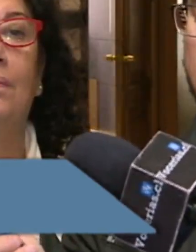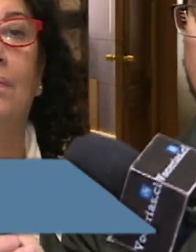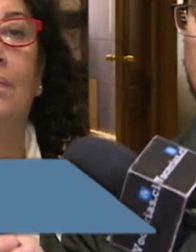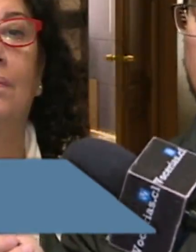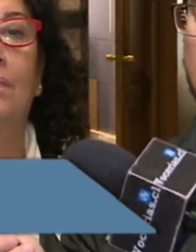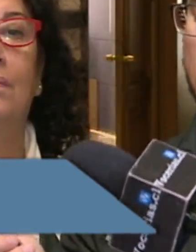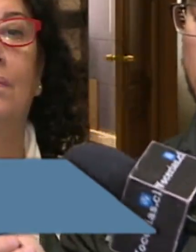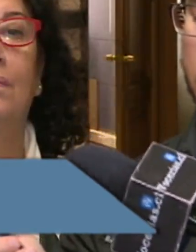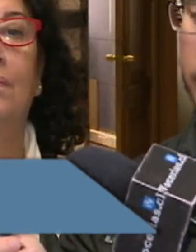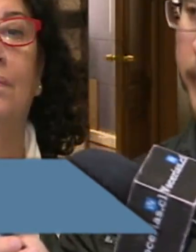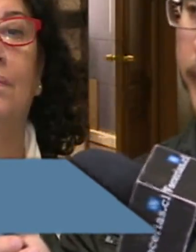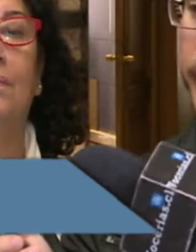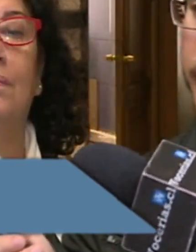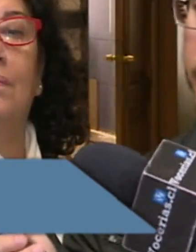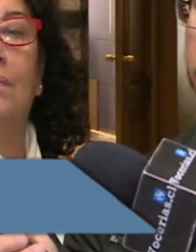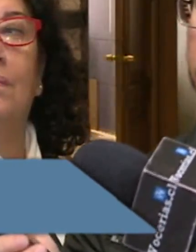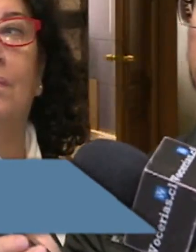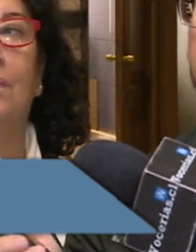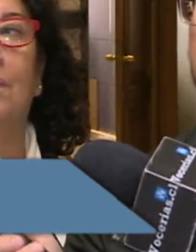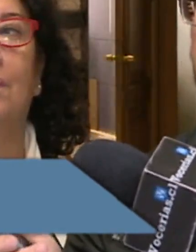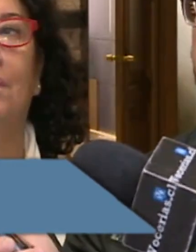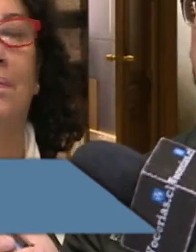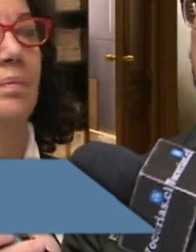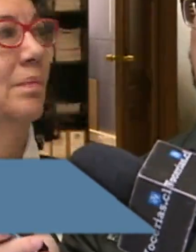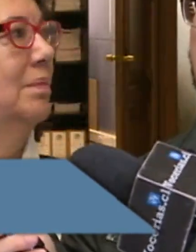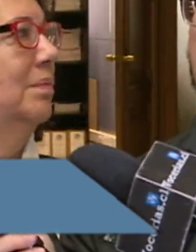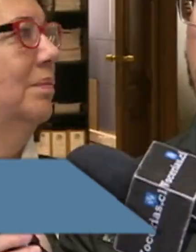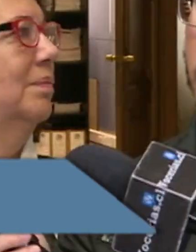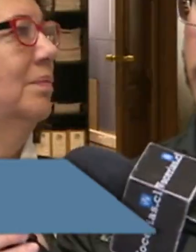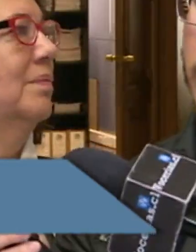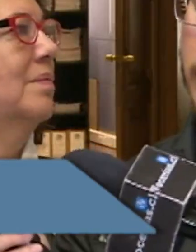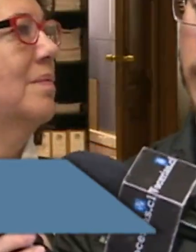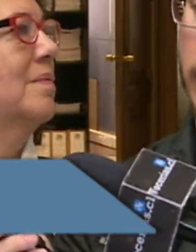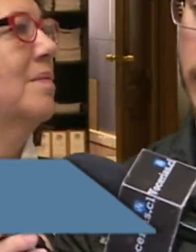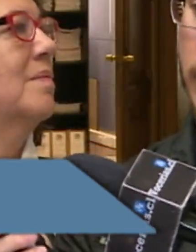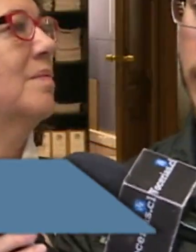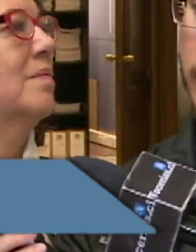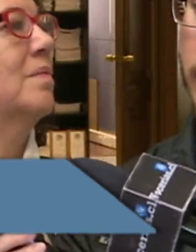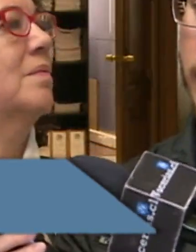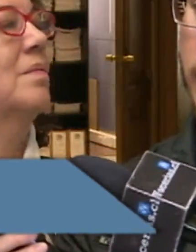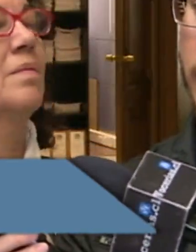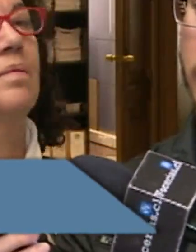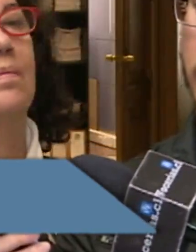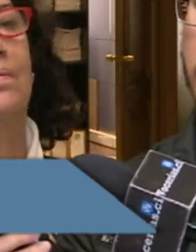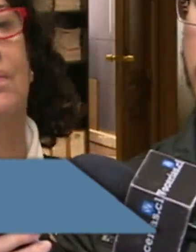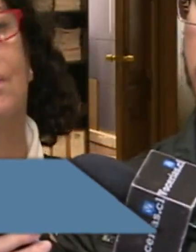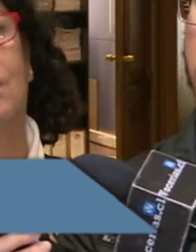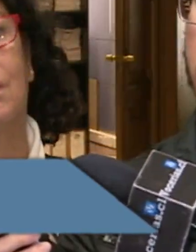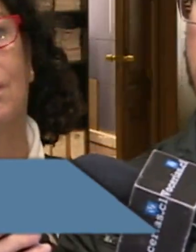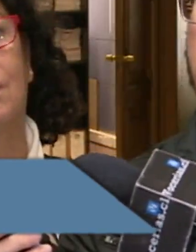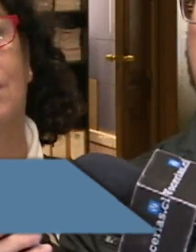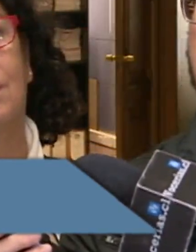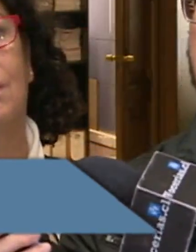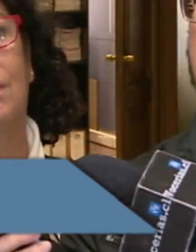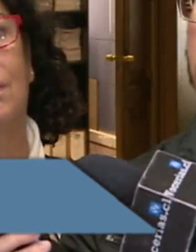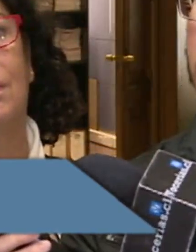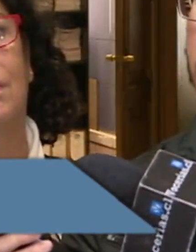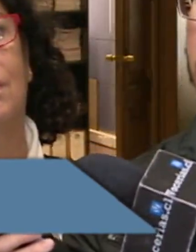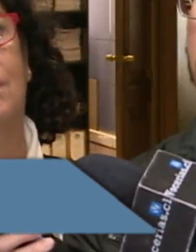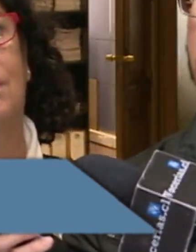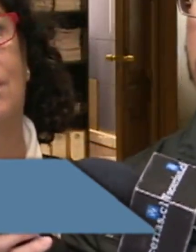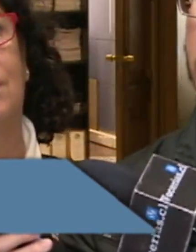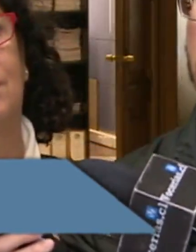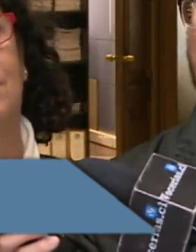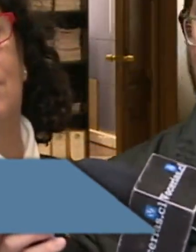a que puedan aumentar sus pensiones en un 50% de lo que tienen como pensión